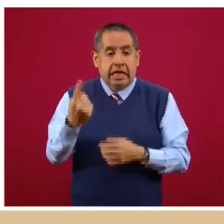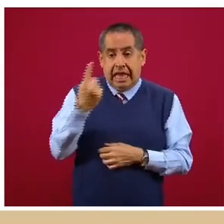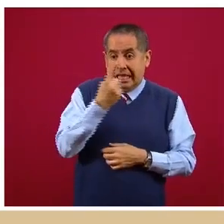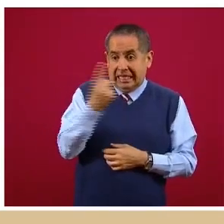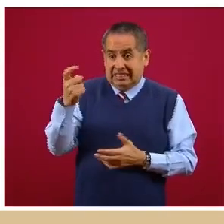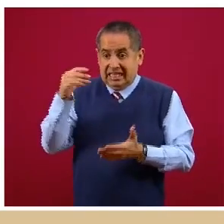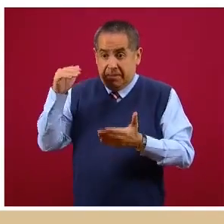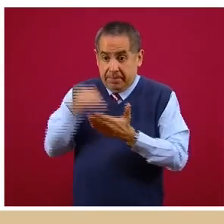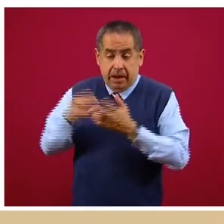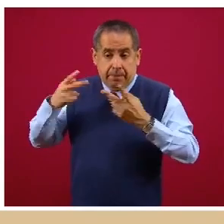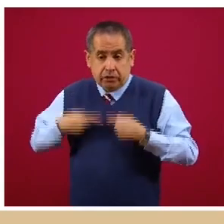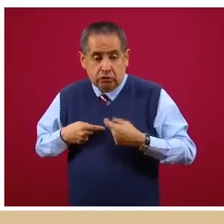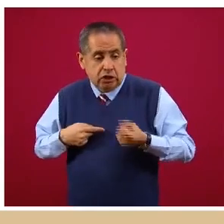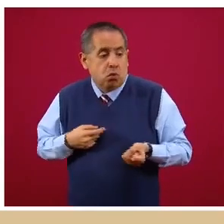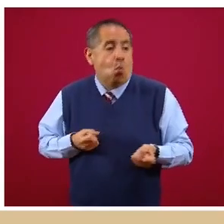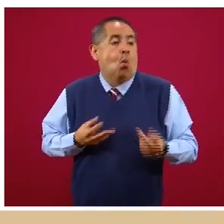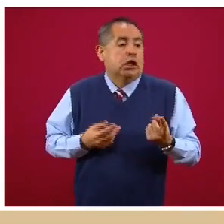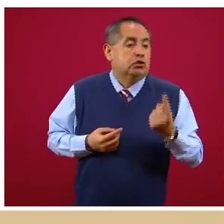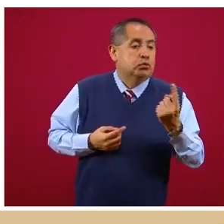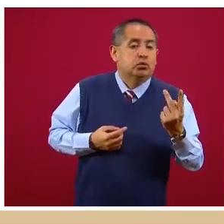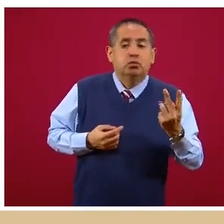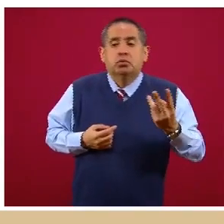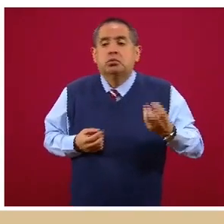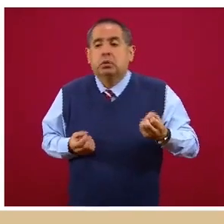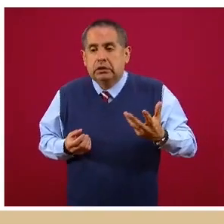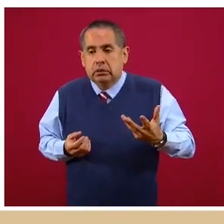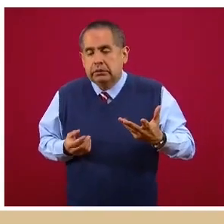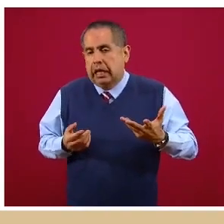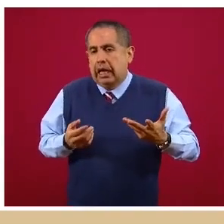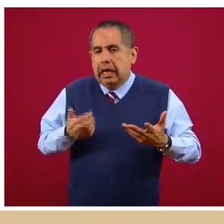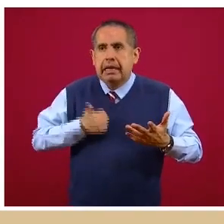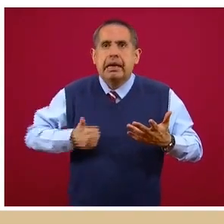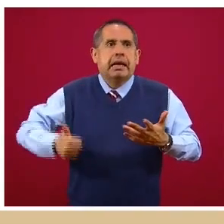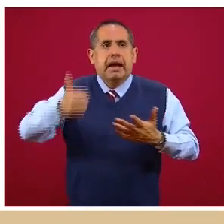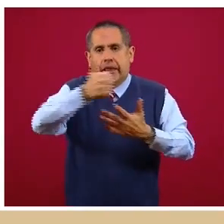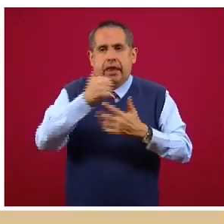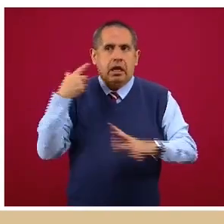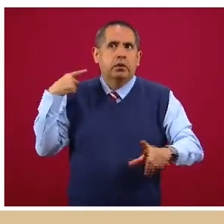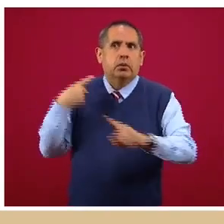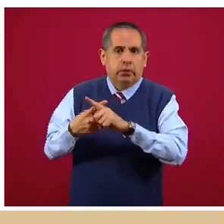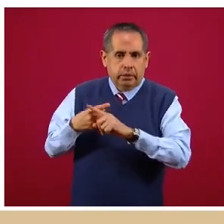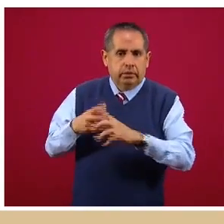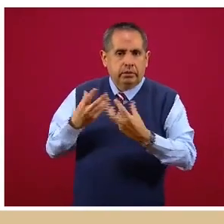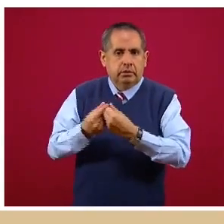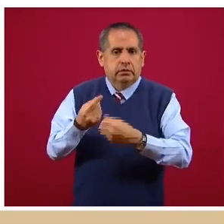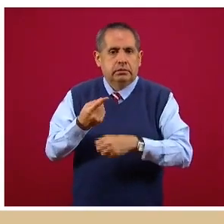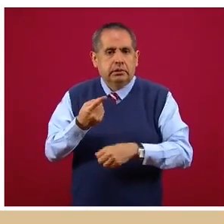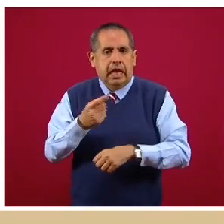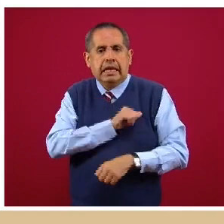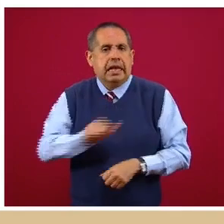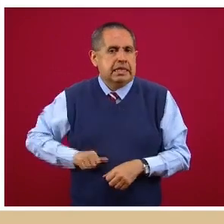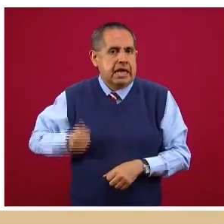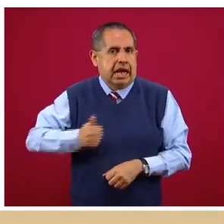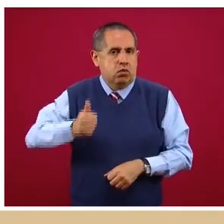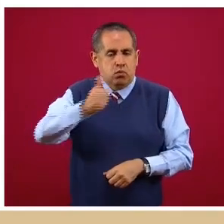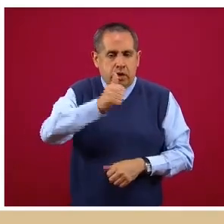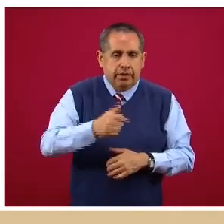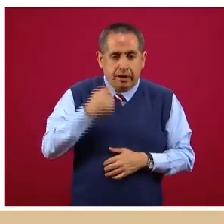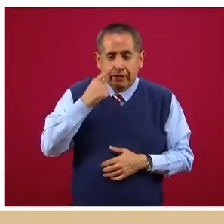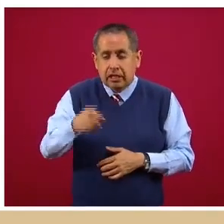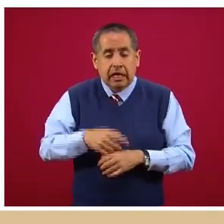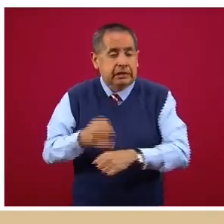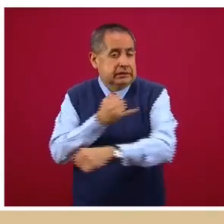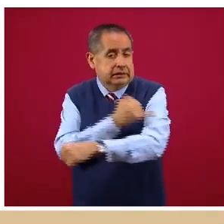100,000 habitantes que han sido estimados en cada una de las semanas epidemiológicas. Y aquí vemos que la alcaldía